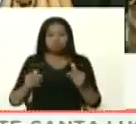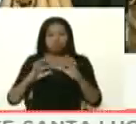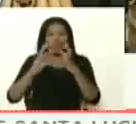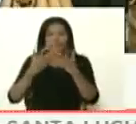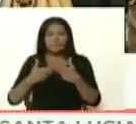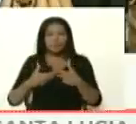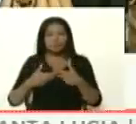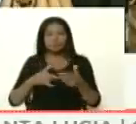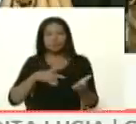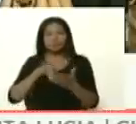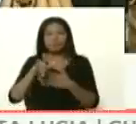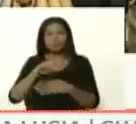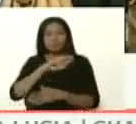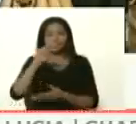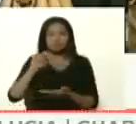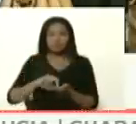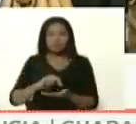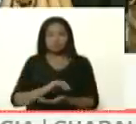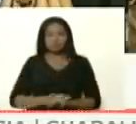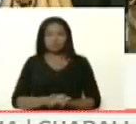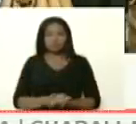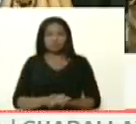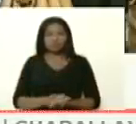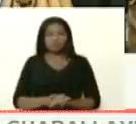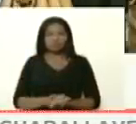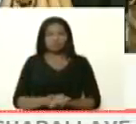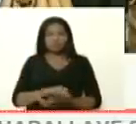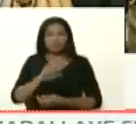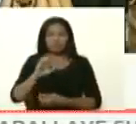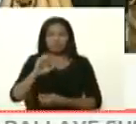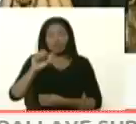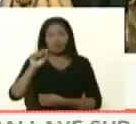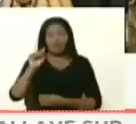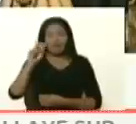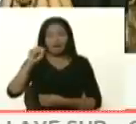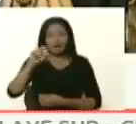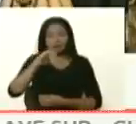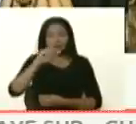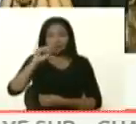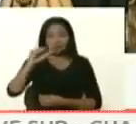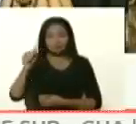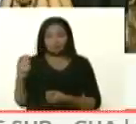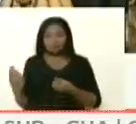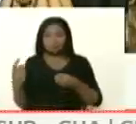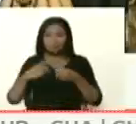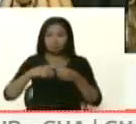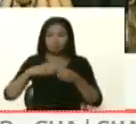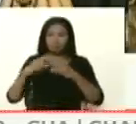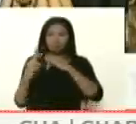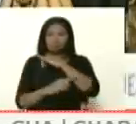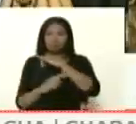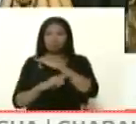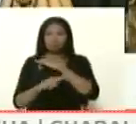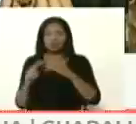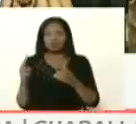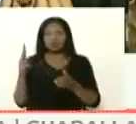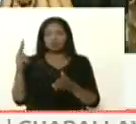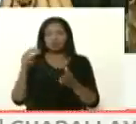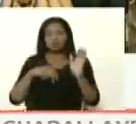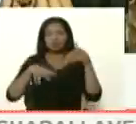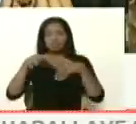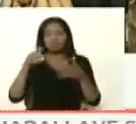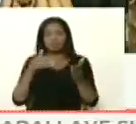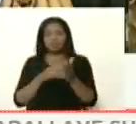Empresa Aeronáutica Nacional EANSA, adscrita a Conviasa, con un capital de